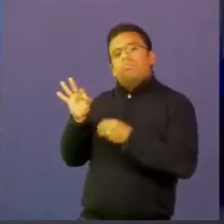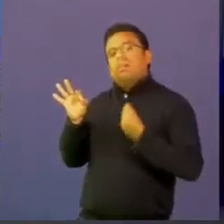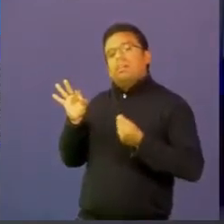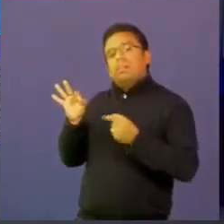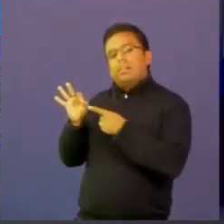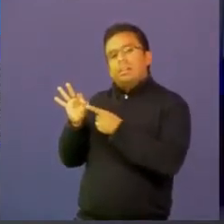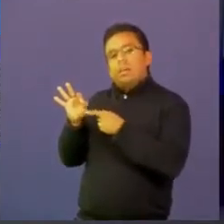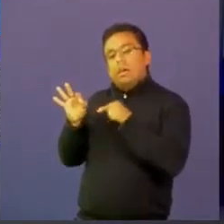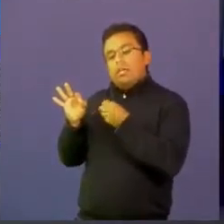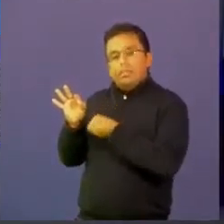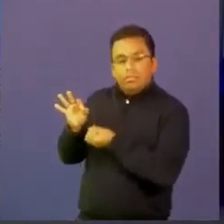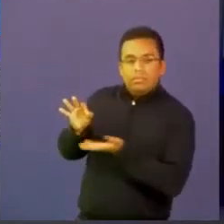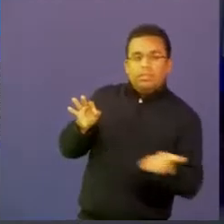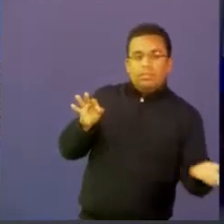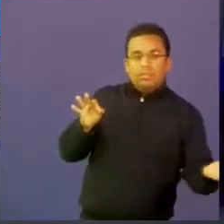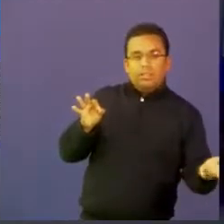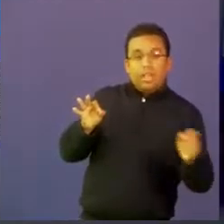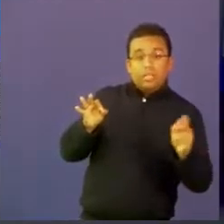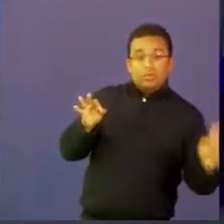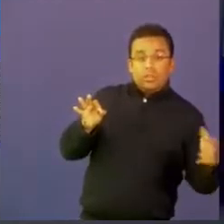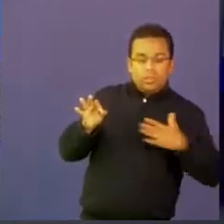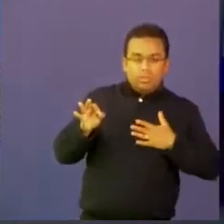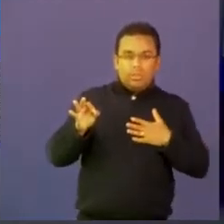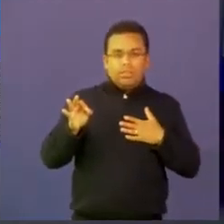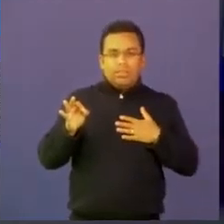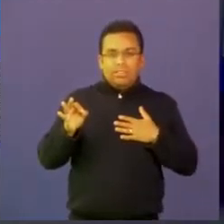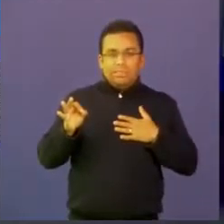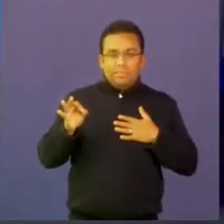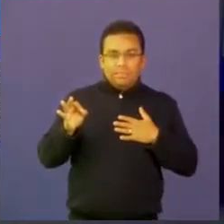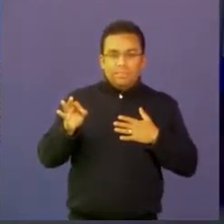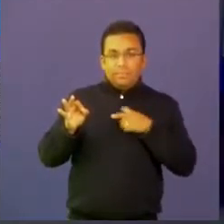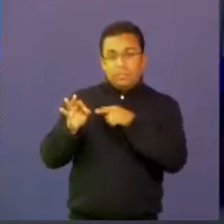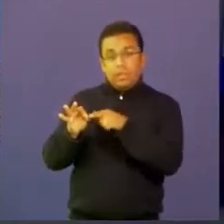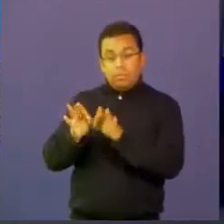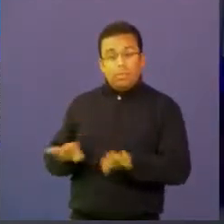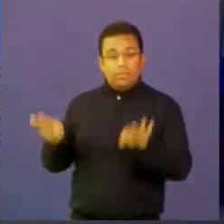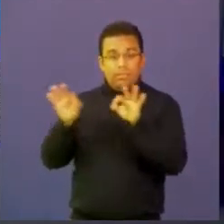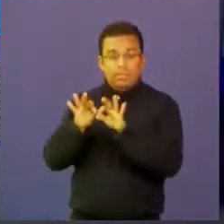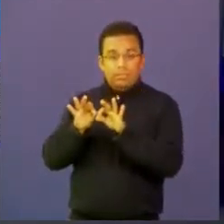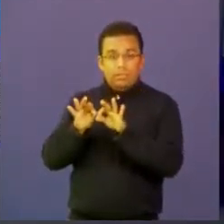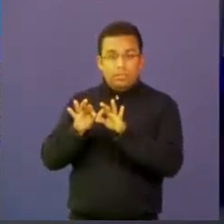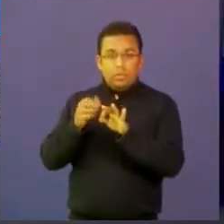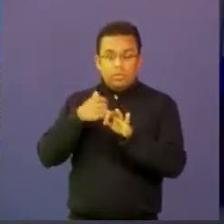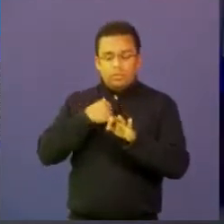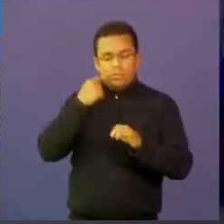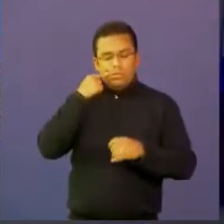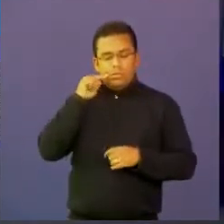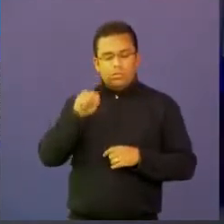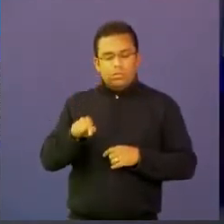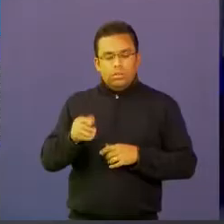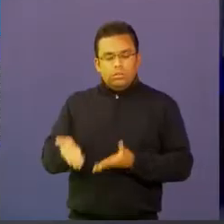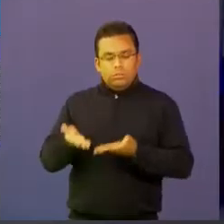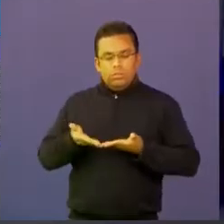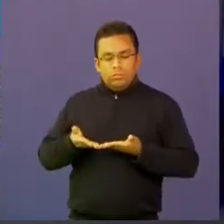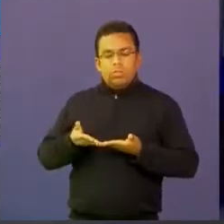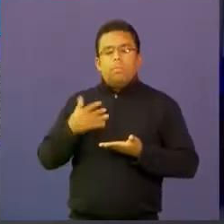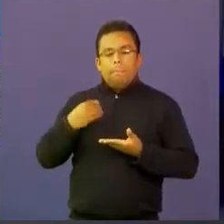ustedes y los estudiantes todo el mundo debe tener claro lo que tienen que cumplir y por qué lo están haciendo